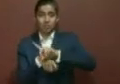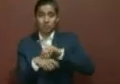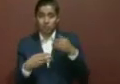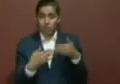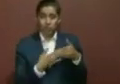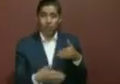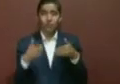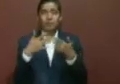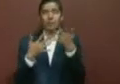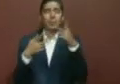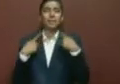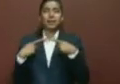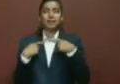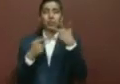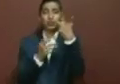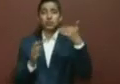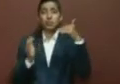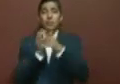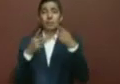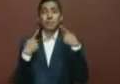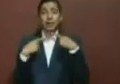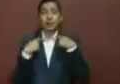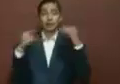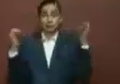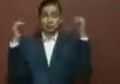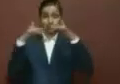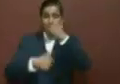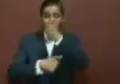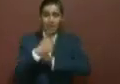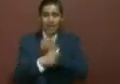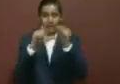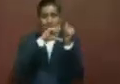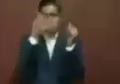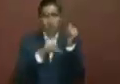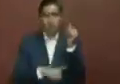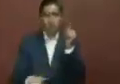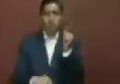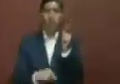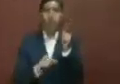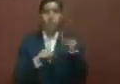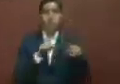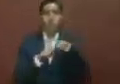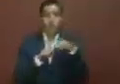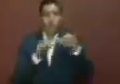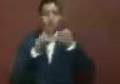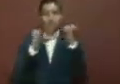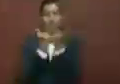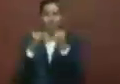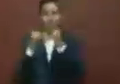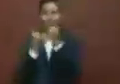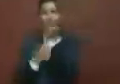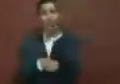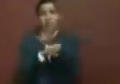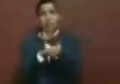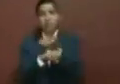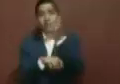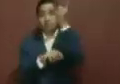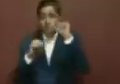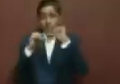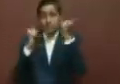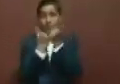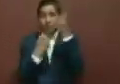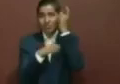son cerca de 8,000 participantes nacionales, más las asociaciones charras de Estados Unidos, y se